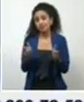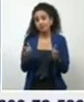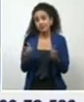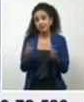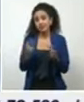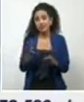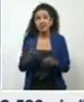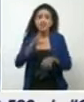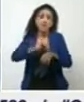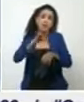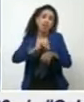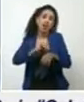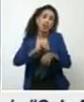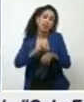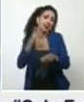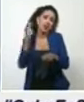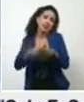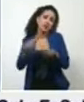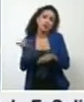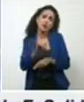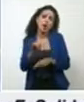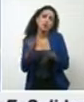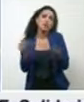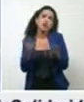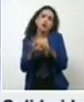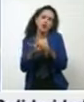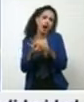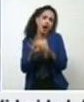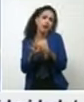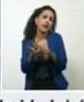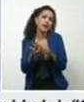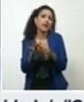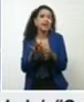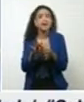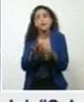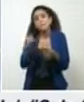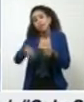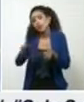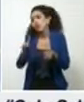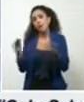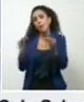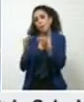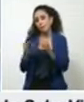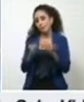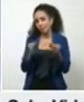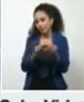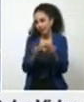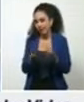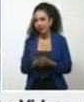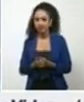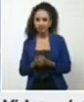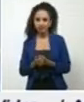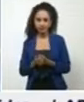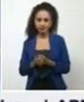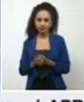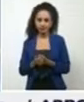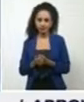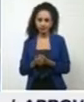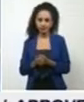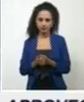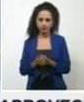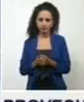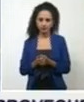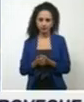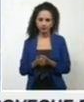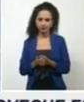también crónicas no transmisibles, el que tiene una neoplasia,